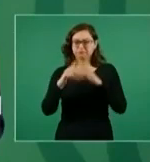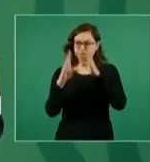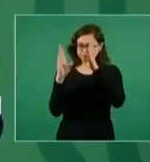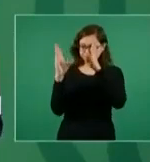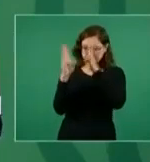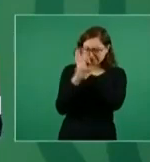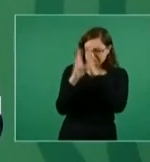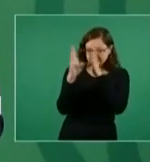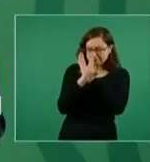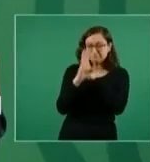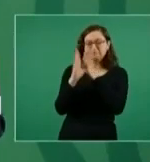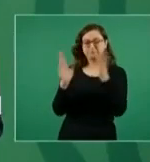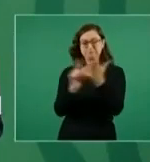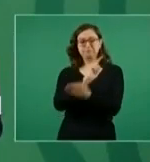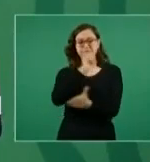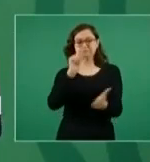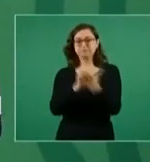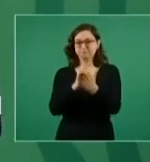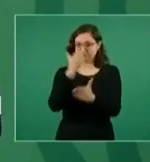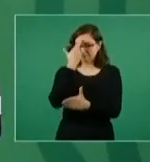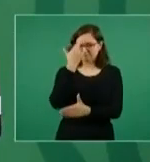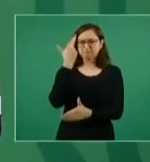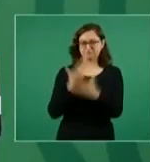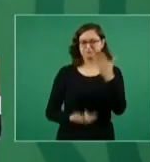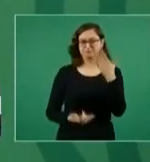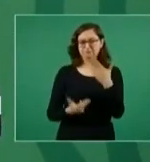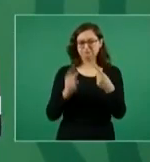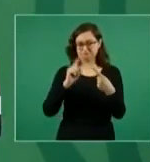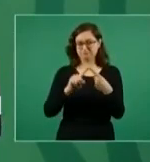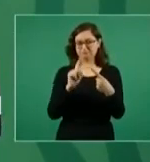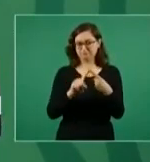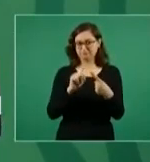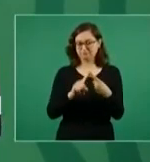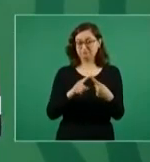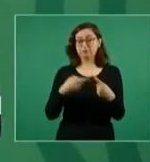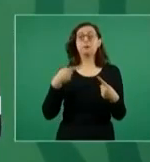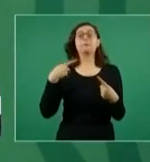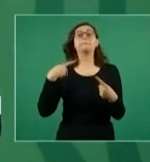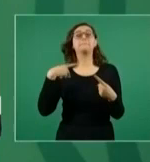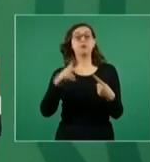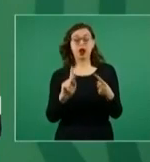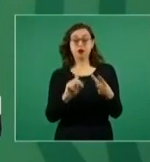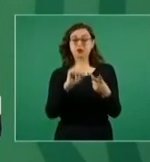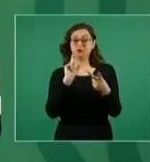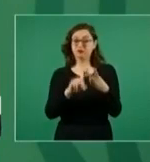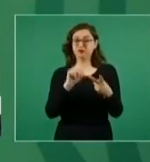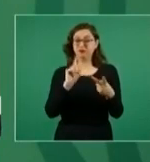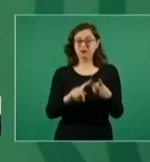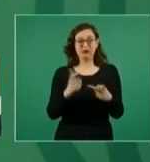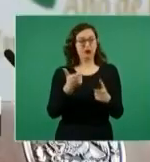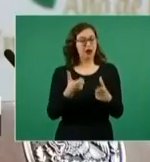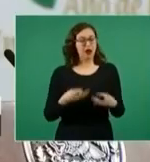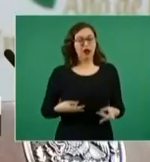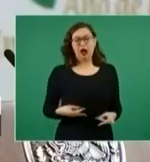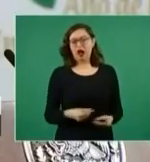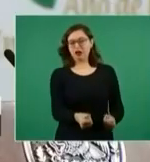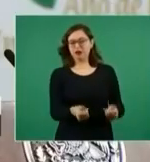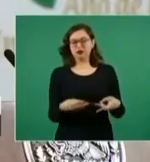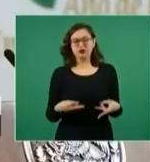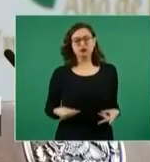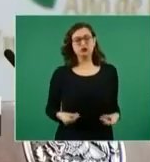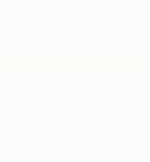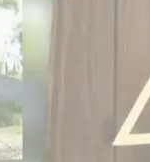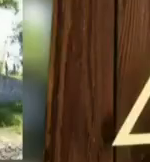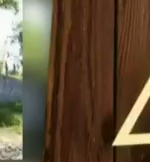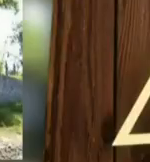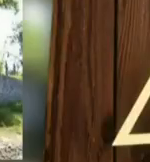haber gustado nada al presidente saber que lo espiaban a él y a su familia. Por supuesto que no, a nadie, ¿no? Efectivamente, que se supiera de las carnitas asadas